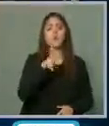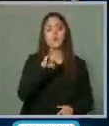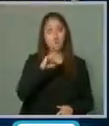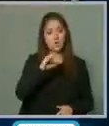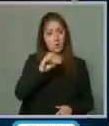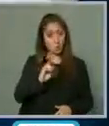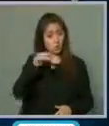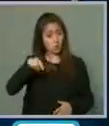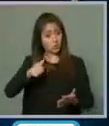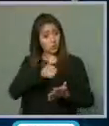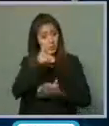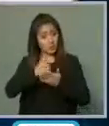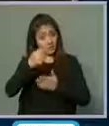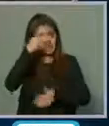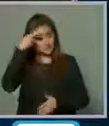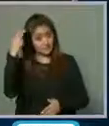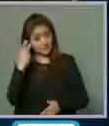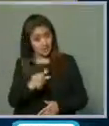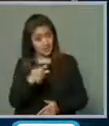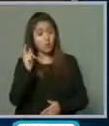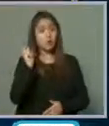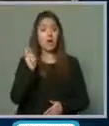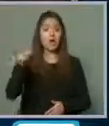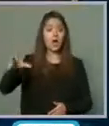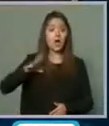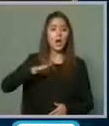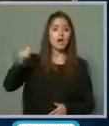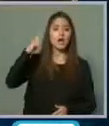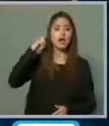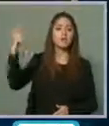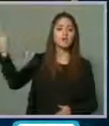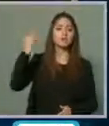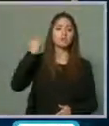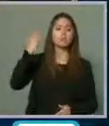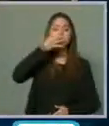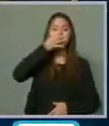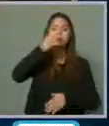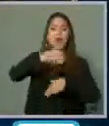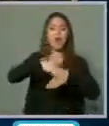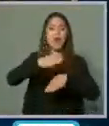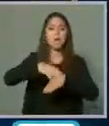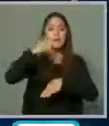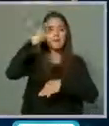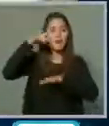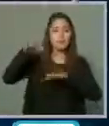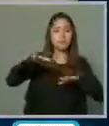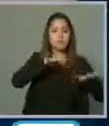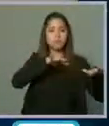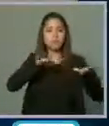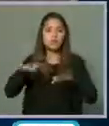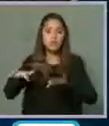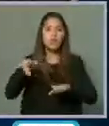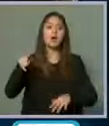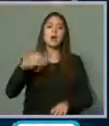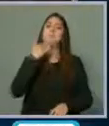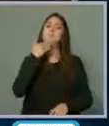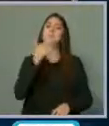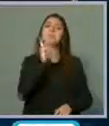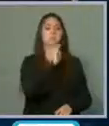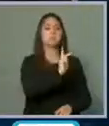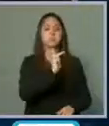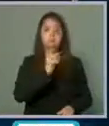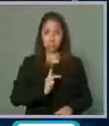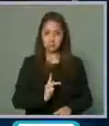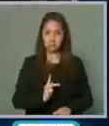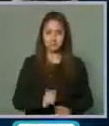estamos calificadas en el mundo como las mejores alertas sísmicas. Ah, súper bien. Muy bien. Muy Oigan. bien. Sumamente efectivas. Oye, pues qué